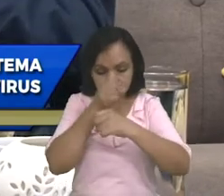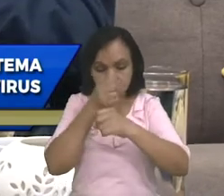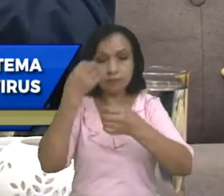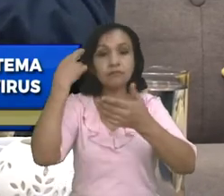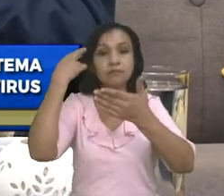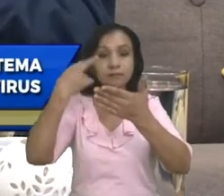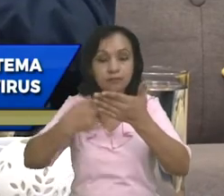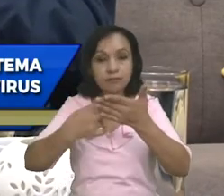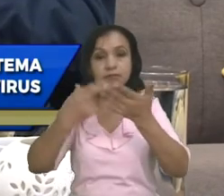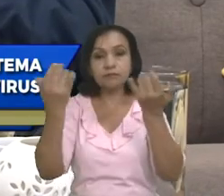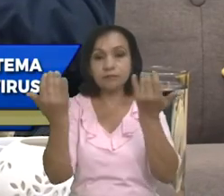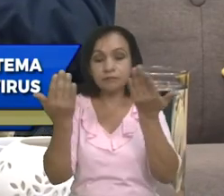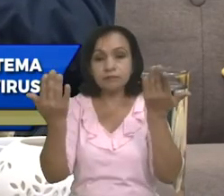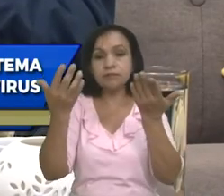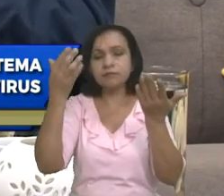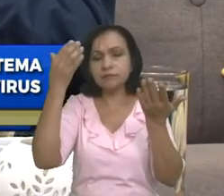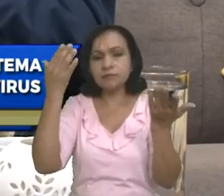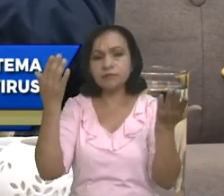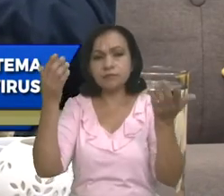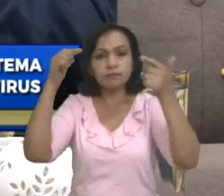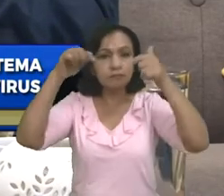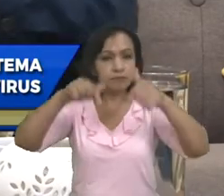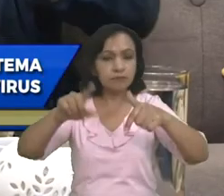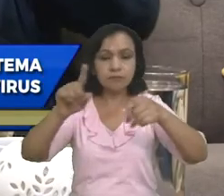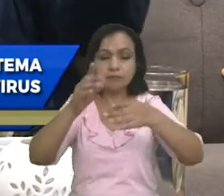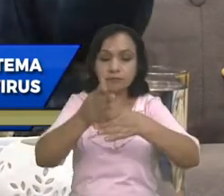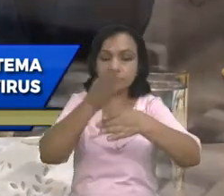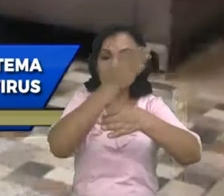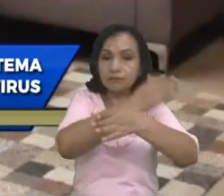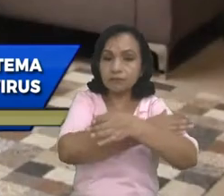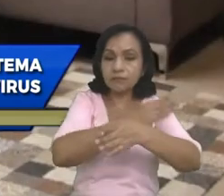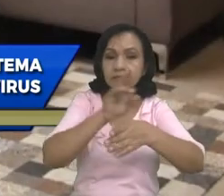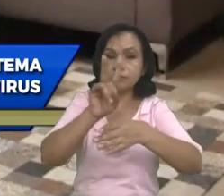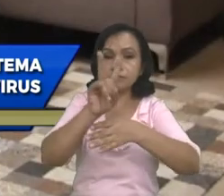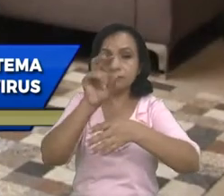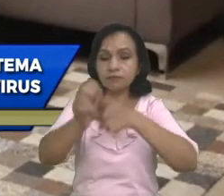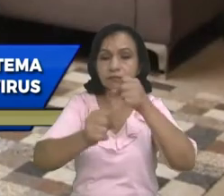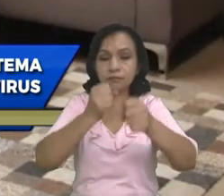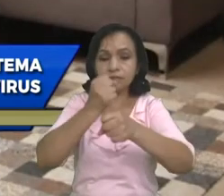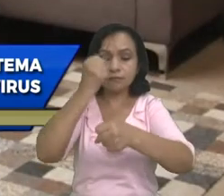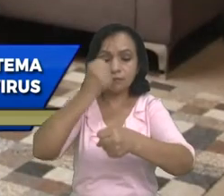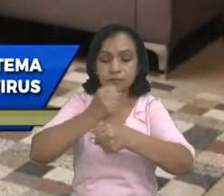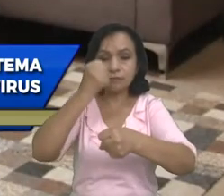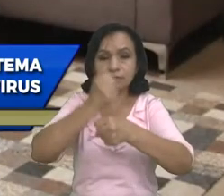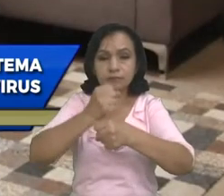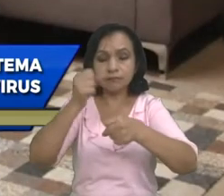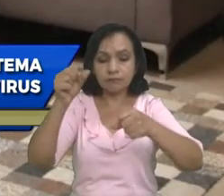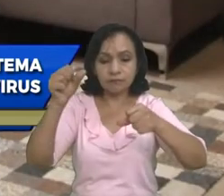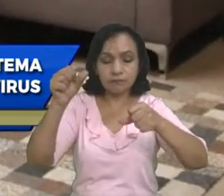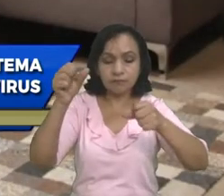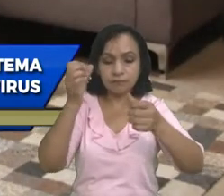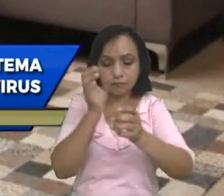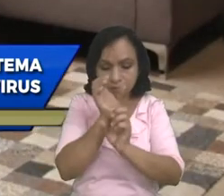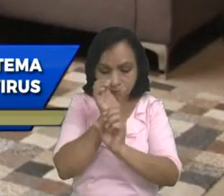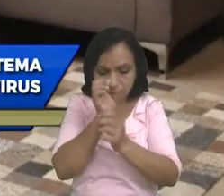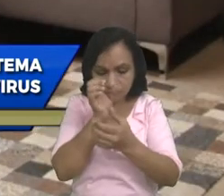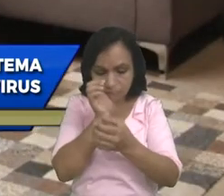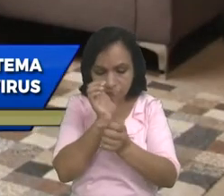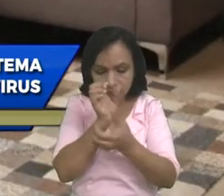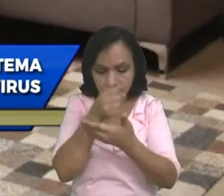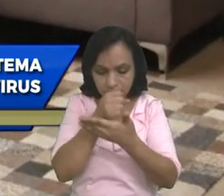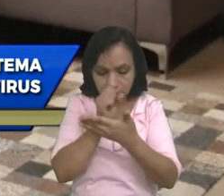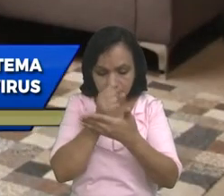no antes decir que tenemos 20 más de 20 años de trabajar en biología molecular y